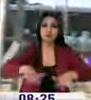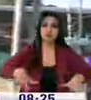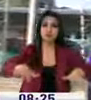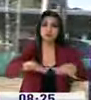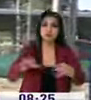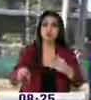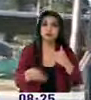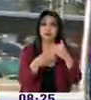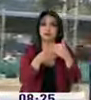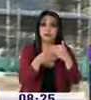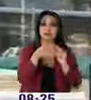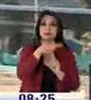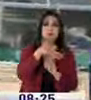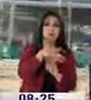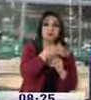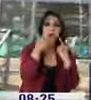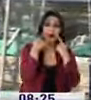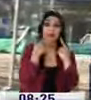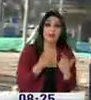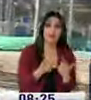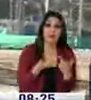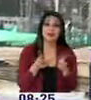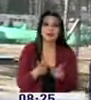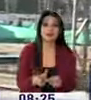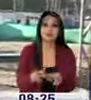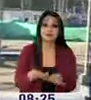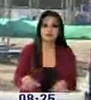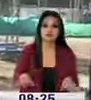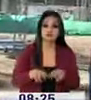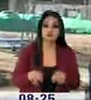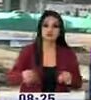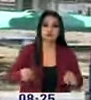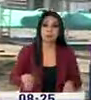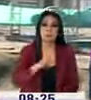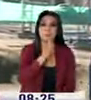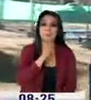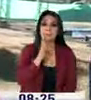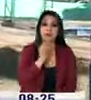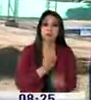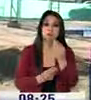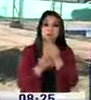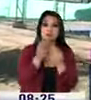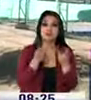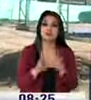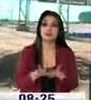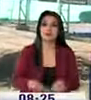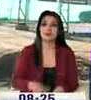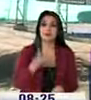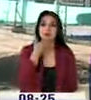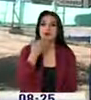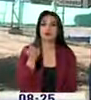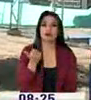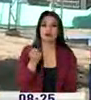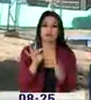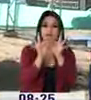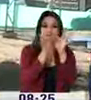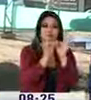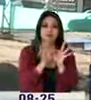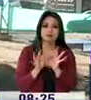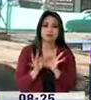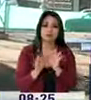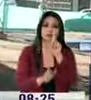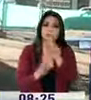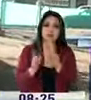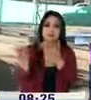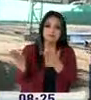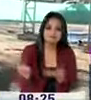han incorporado guarderías y también han mejorado los patios de comidas y han zonificado los establecimientos para obviamente